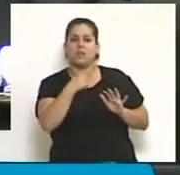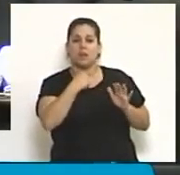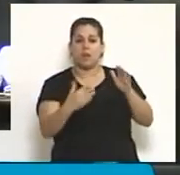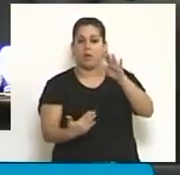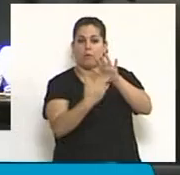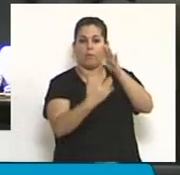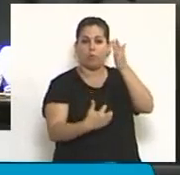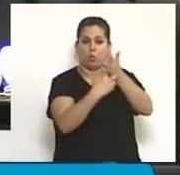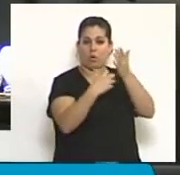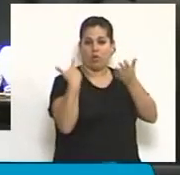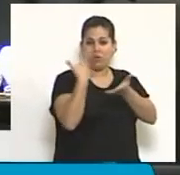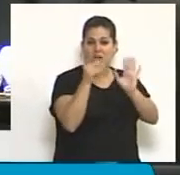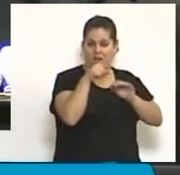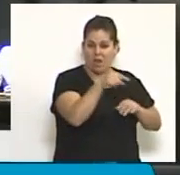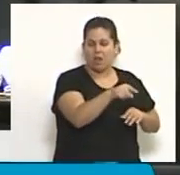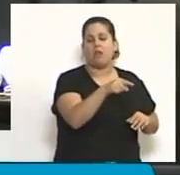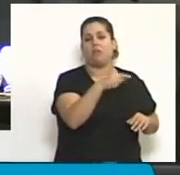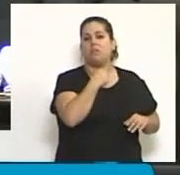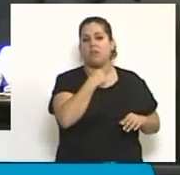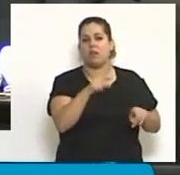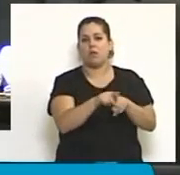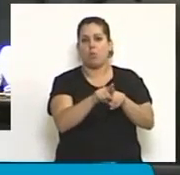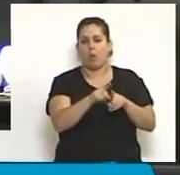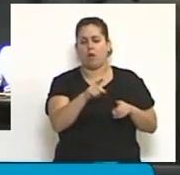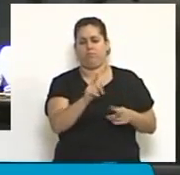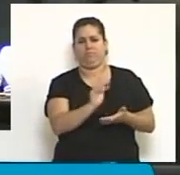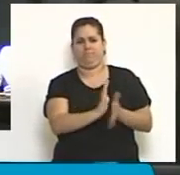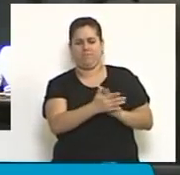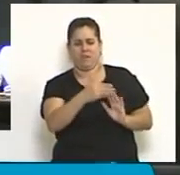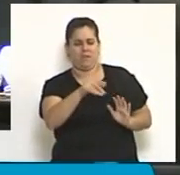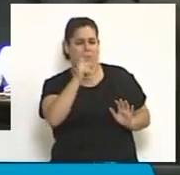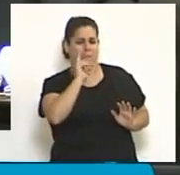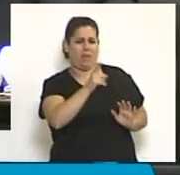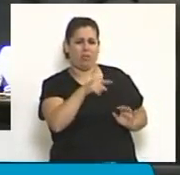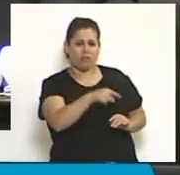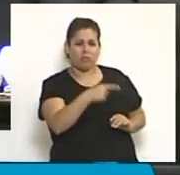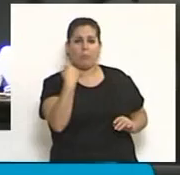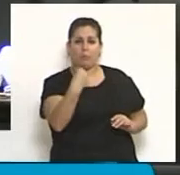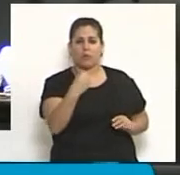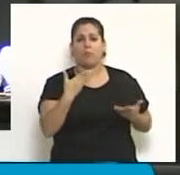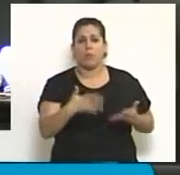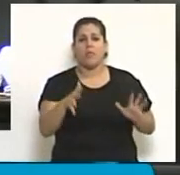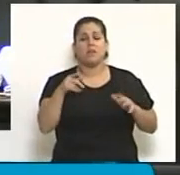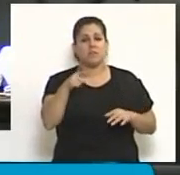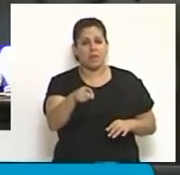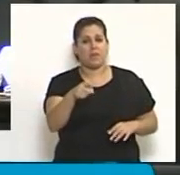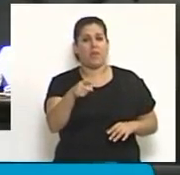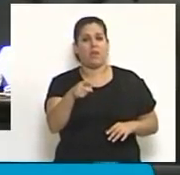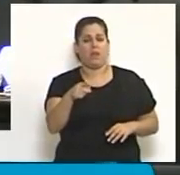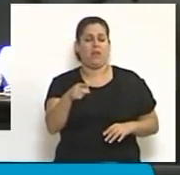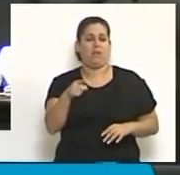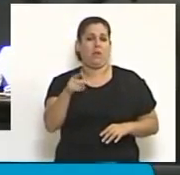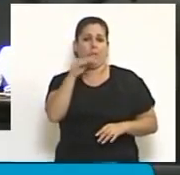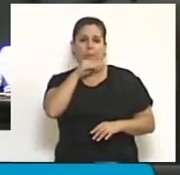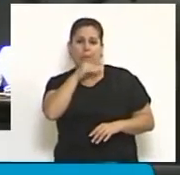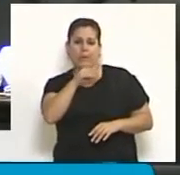Procurador General que es potencialmente peligroso porque puede designar